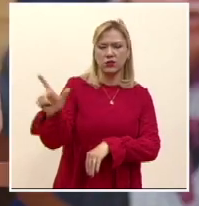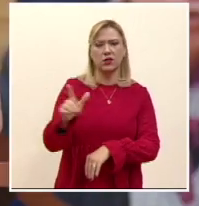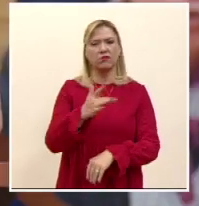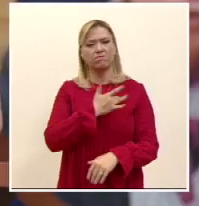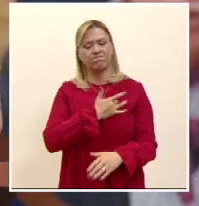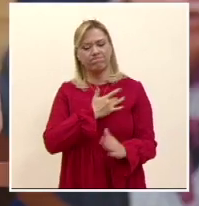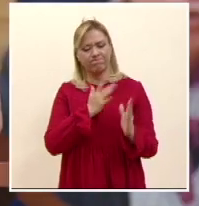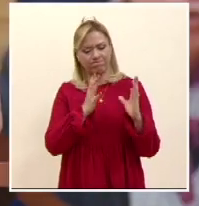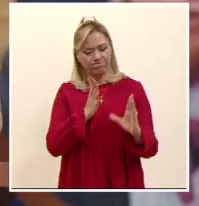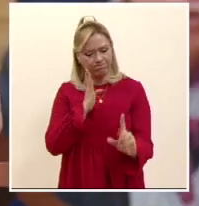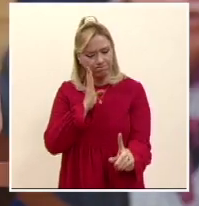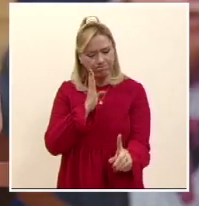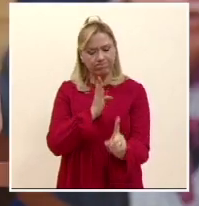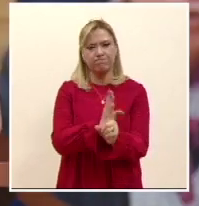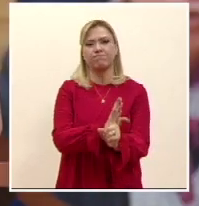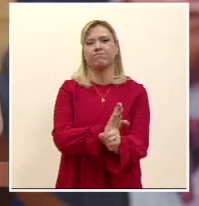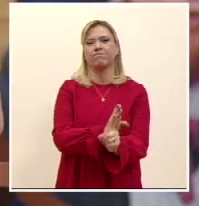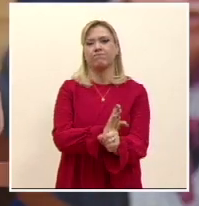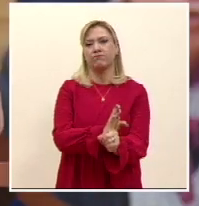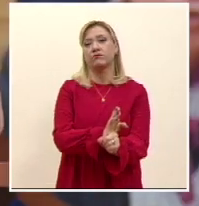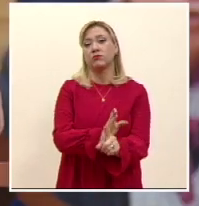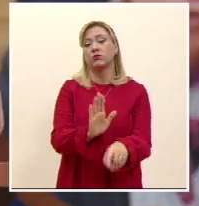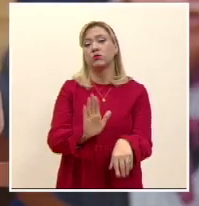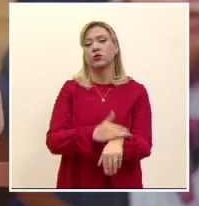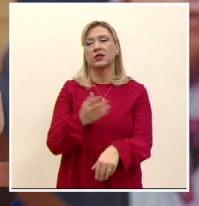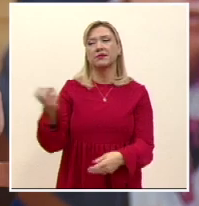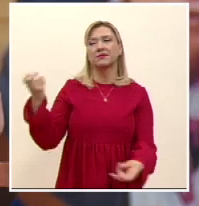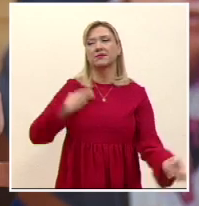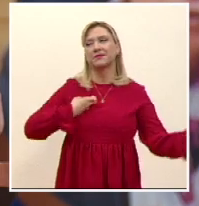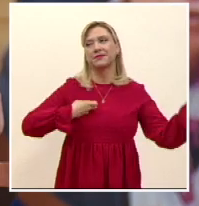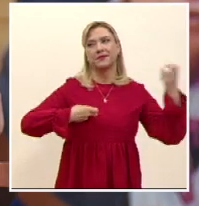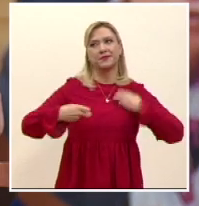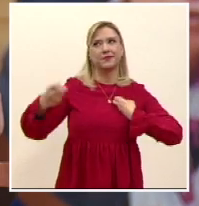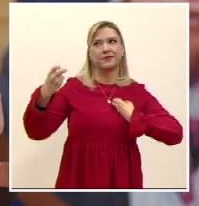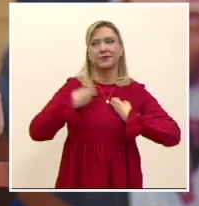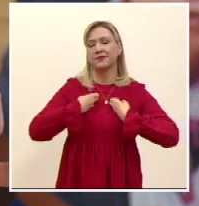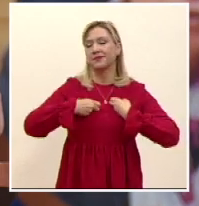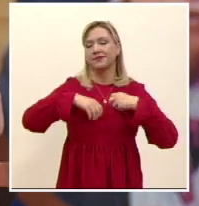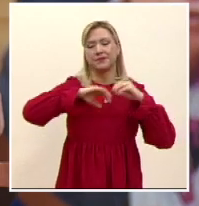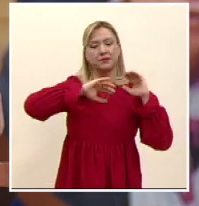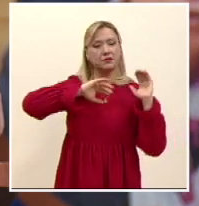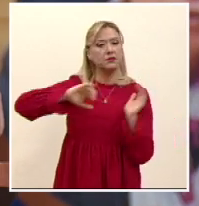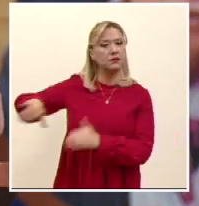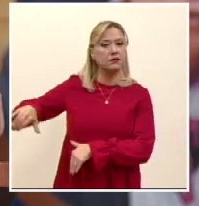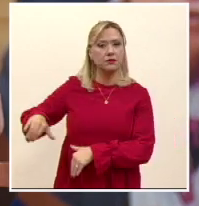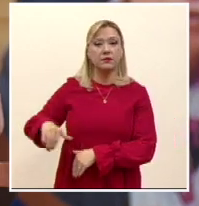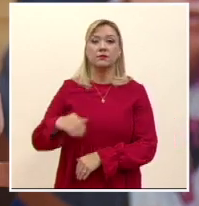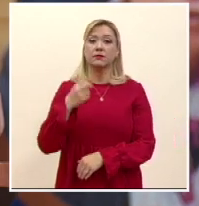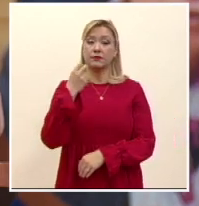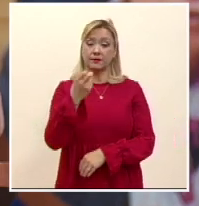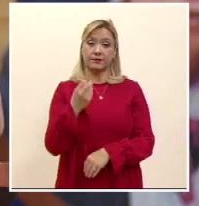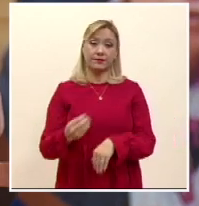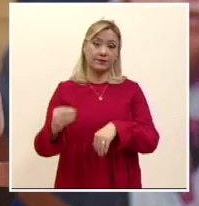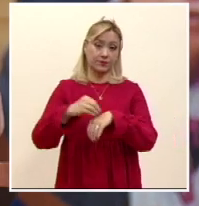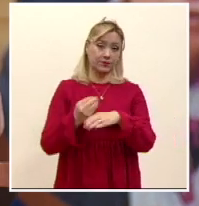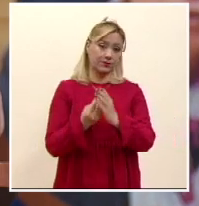ante los constantes cuestionamientos de que son objeto. Al tomar protesta la nueva directiva nacional de la JUFED para el